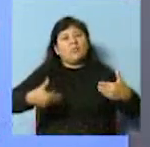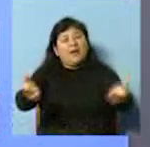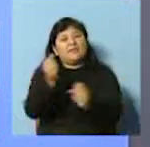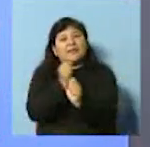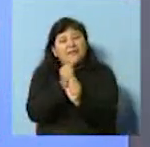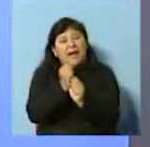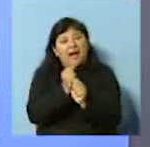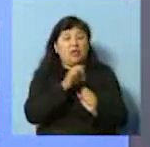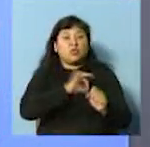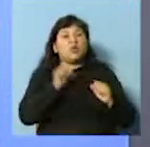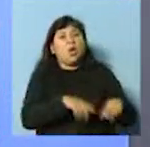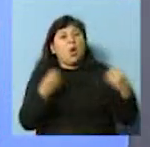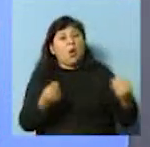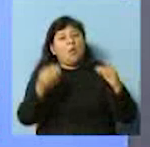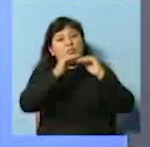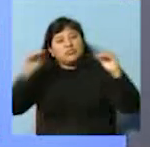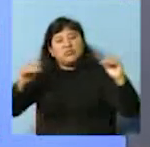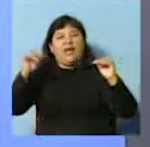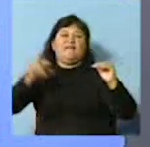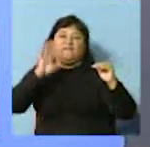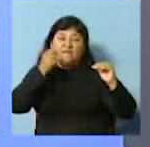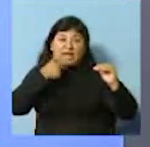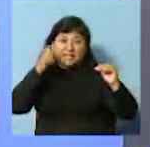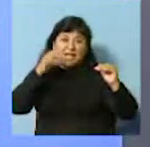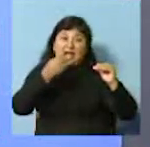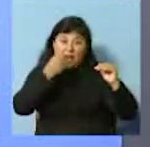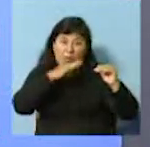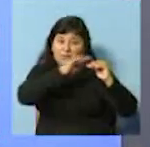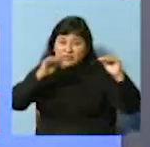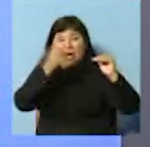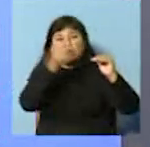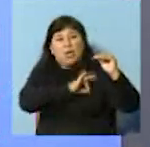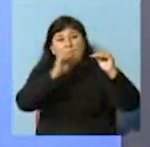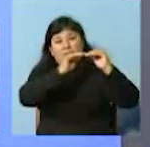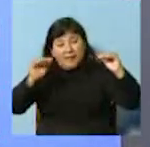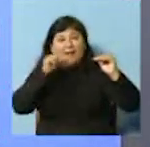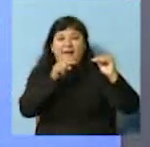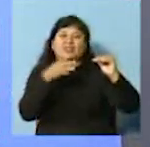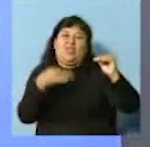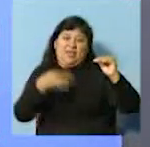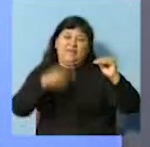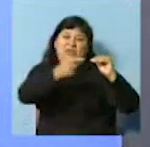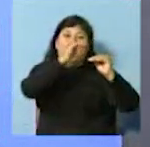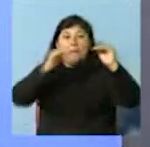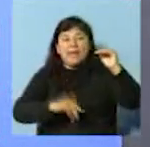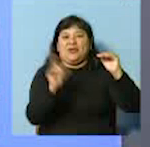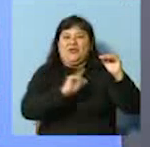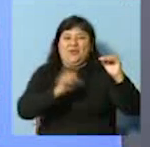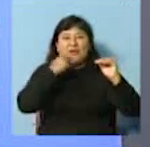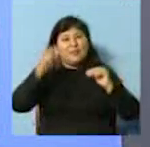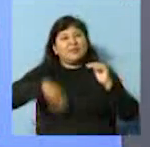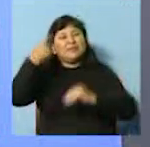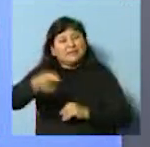tiene que cobrar menos que la canasta familiar que es algo que hoy en día los trabajadores mes a mes tienen frente a la inflación y esto tiene que ser móvil según lo índice inflacionario